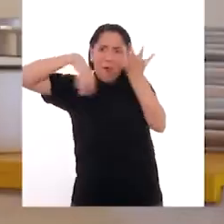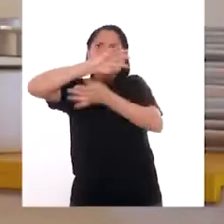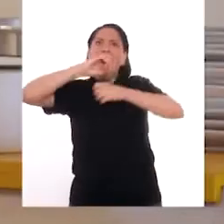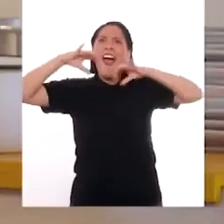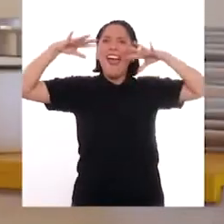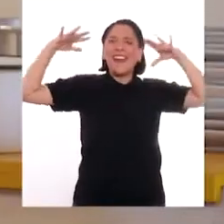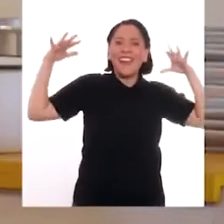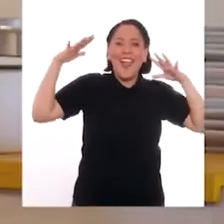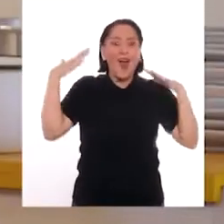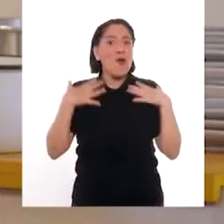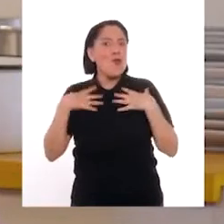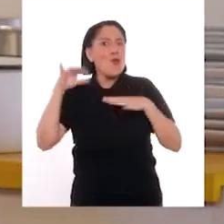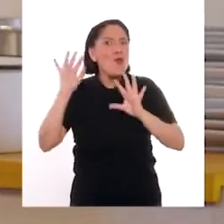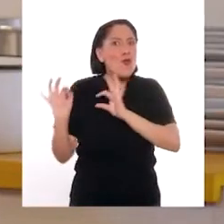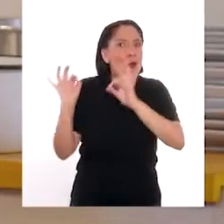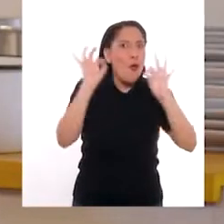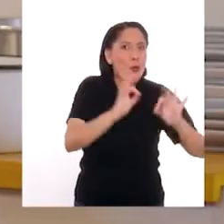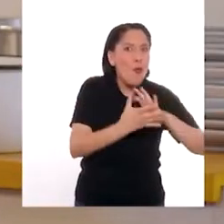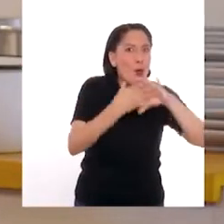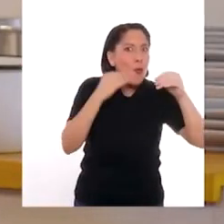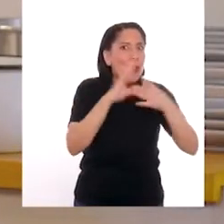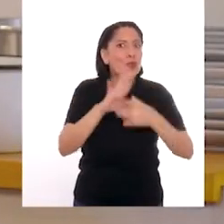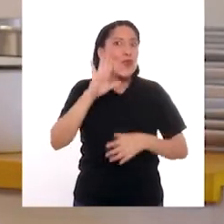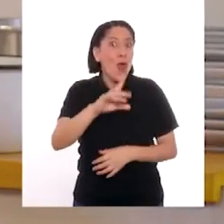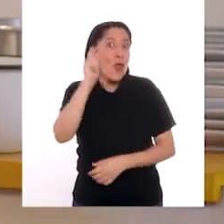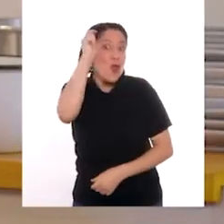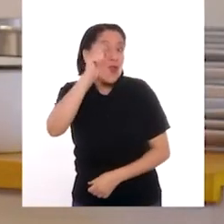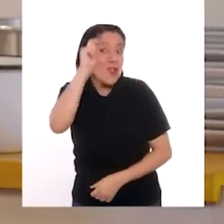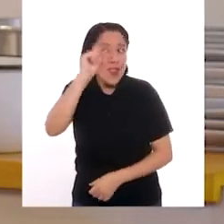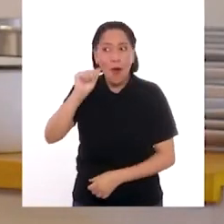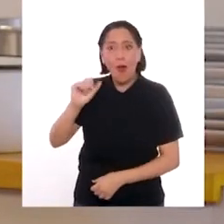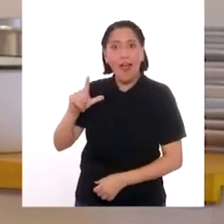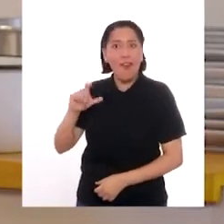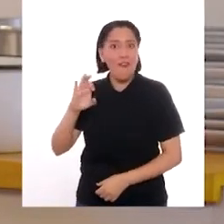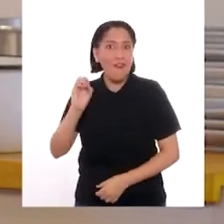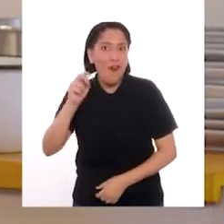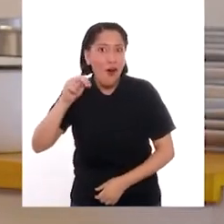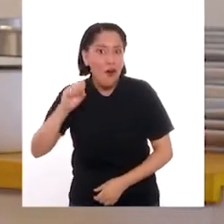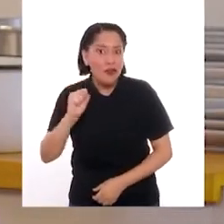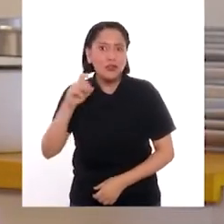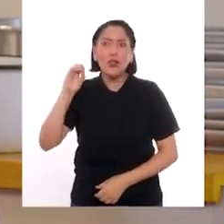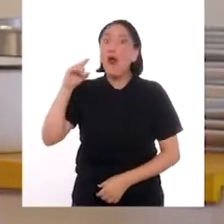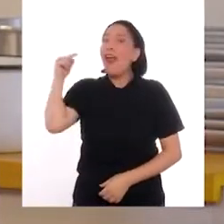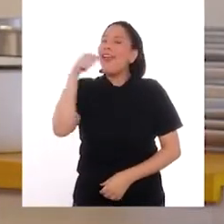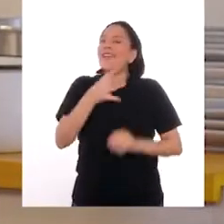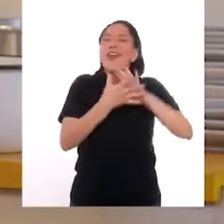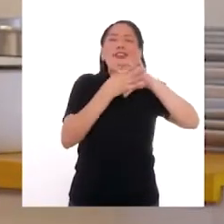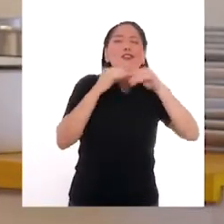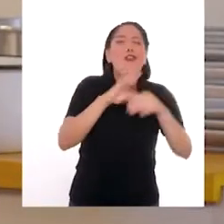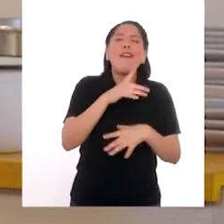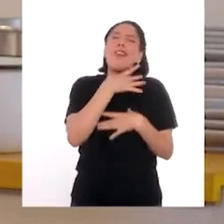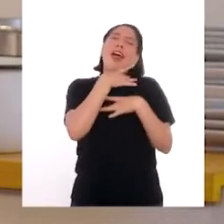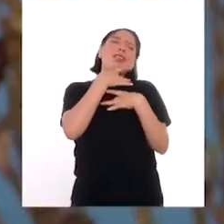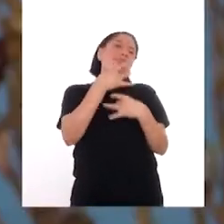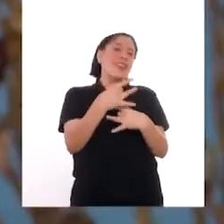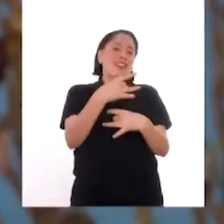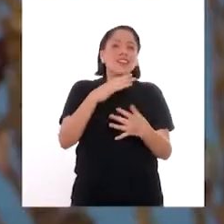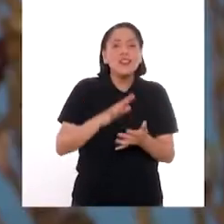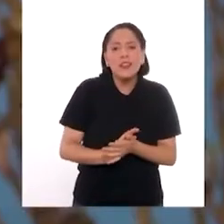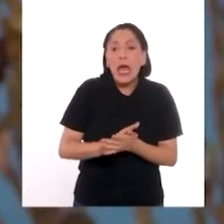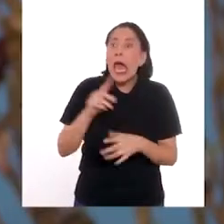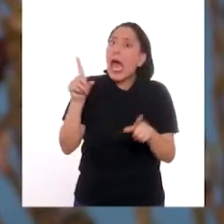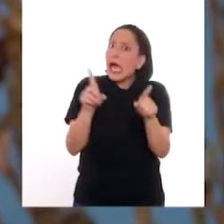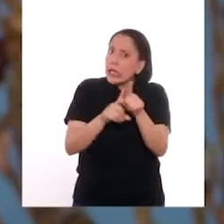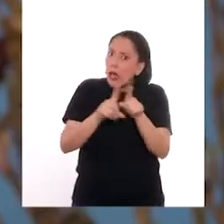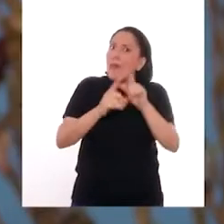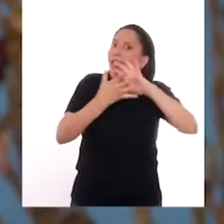¡Oh! Como en la historia que me contaba tu tío Alfonso. Esa historia que tanto nos gusta.